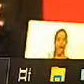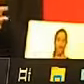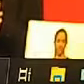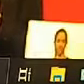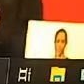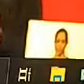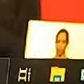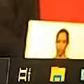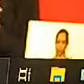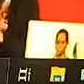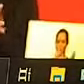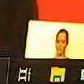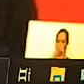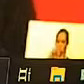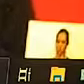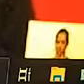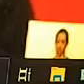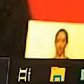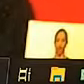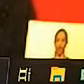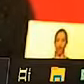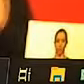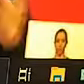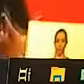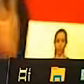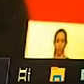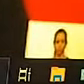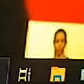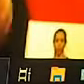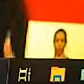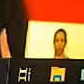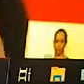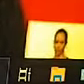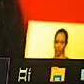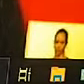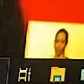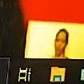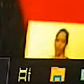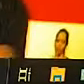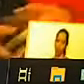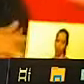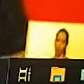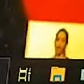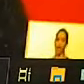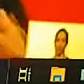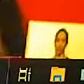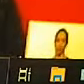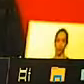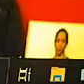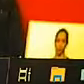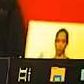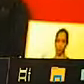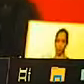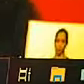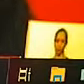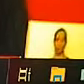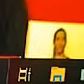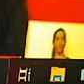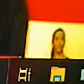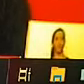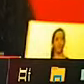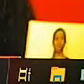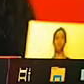Nacional. Allí nos encontramos todas por nuestras reivindicaciones para luchar por lo que hemos conseguido durante estos años de revolución y sobre todo